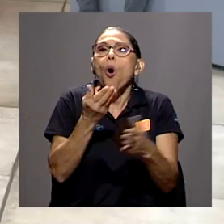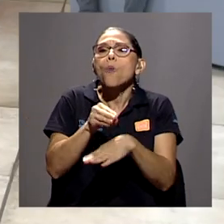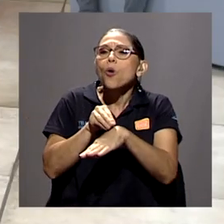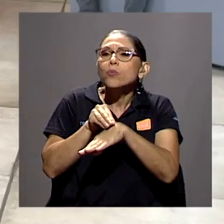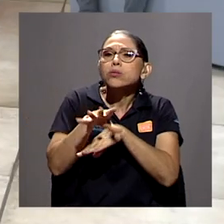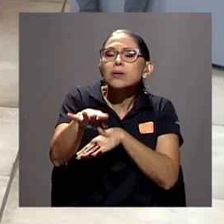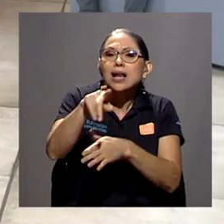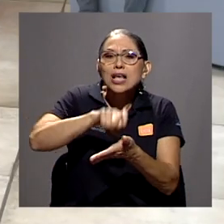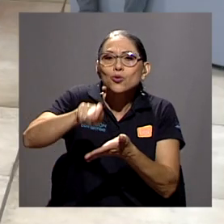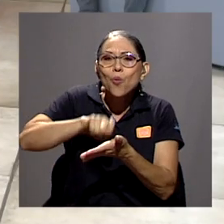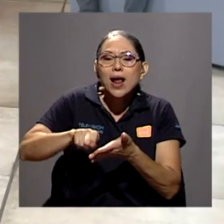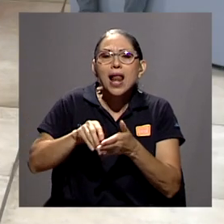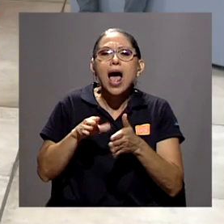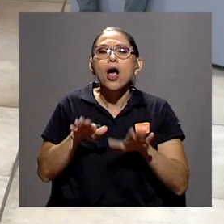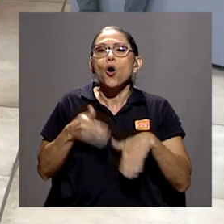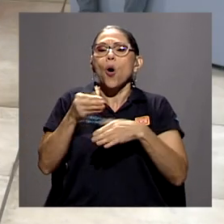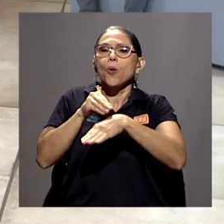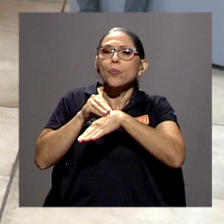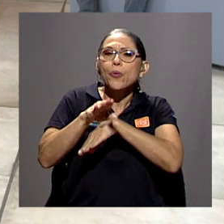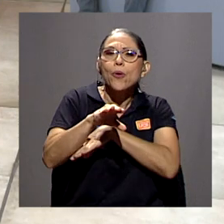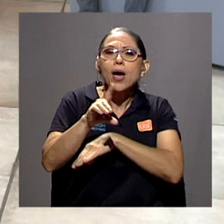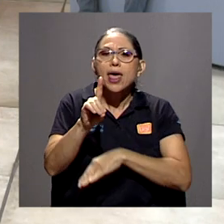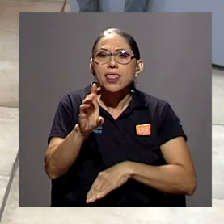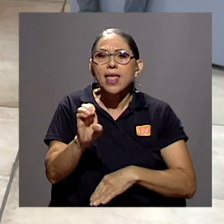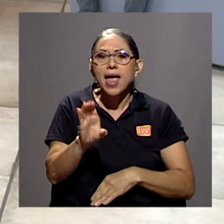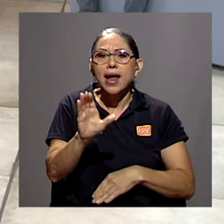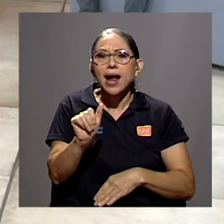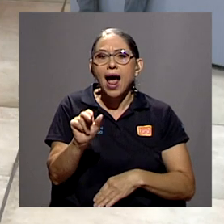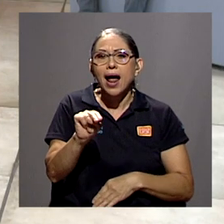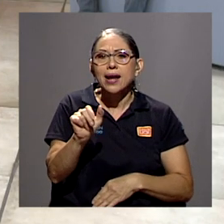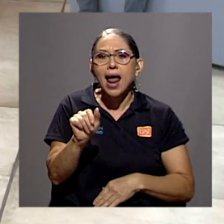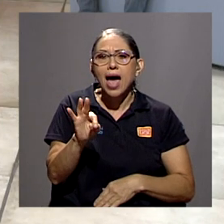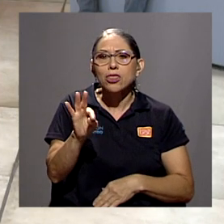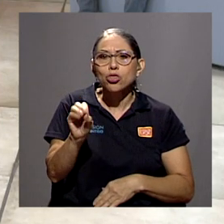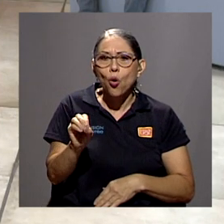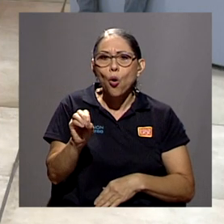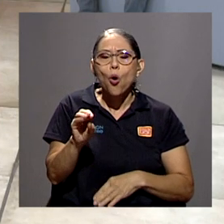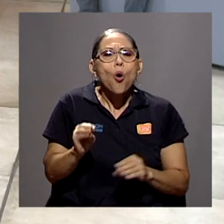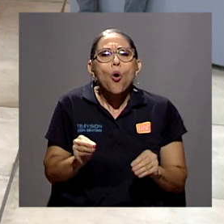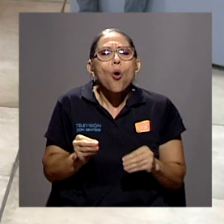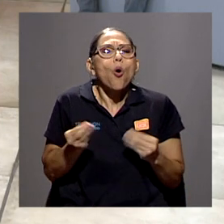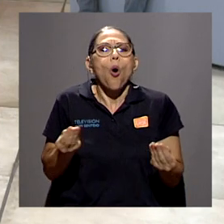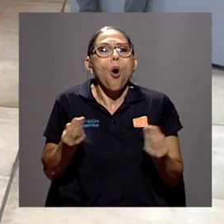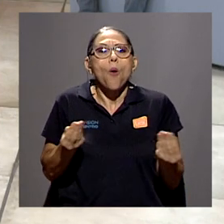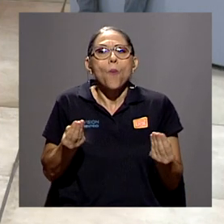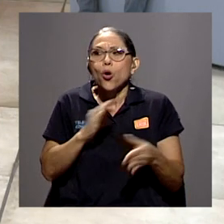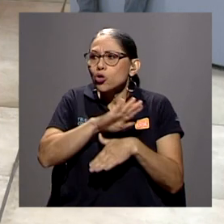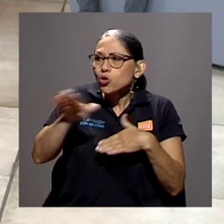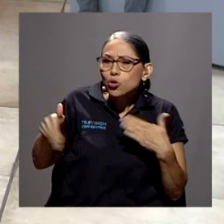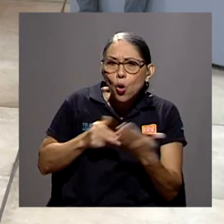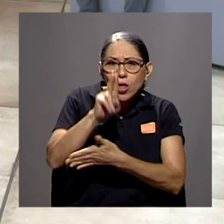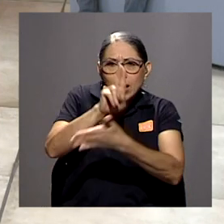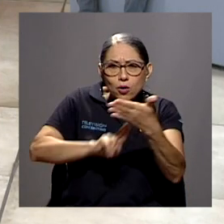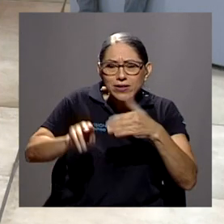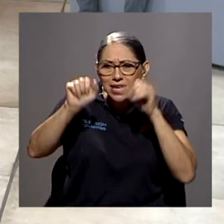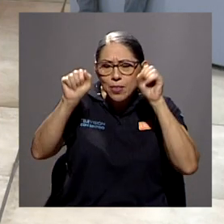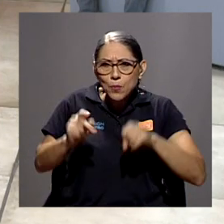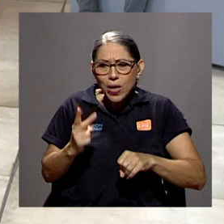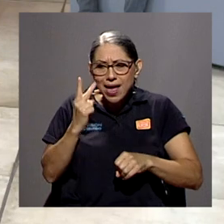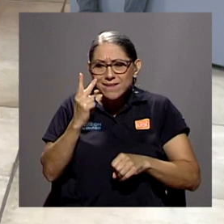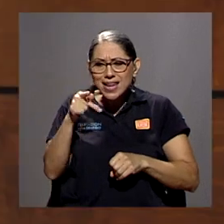decanato hacia un esquema que logre que toda la universidad vea esto como una